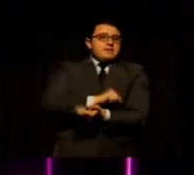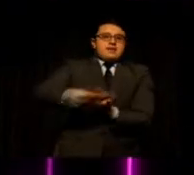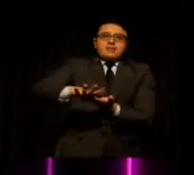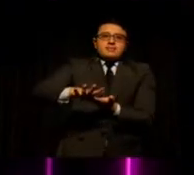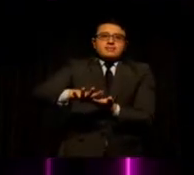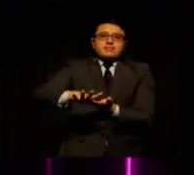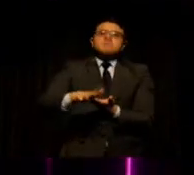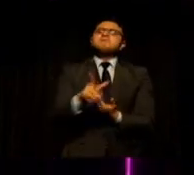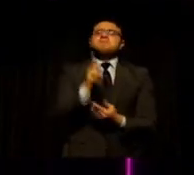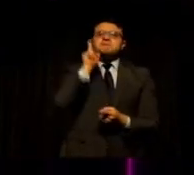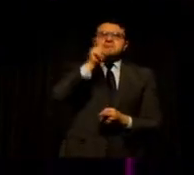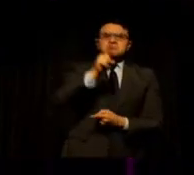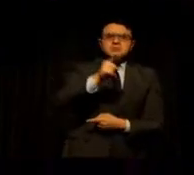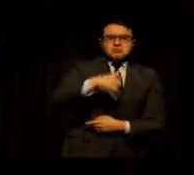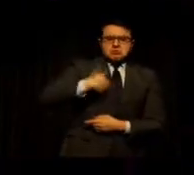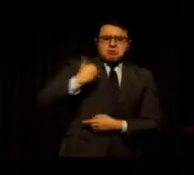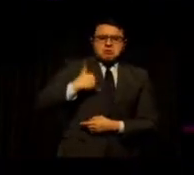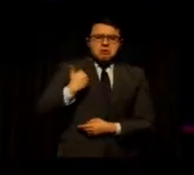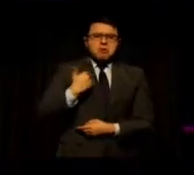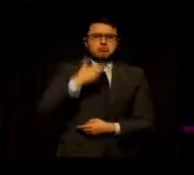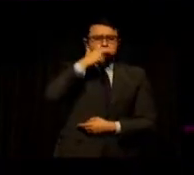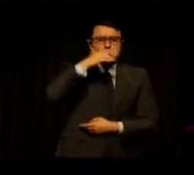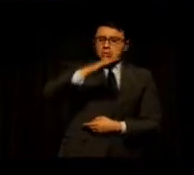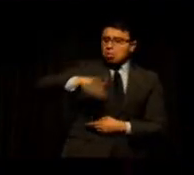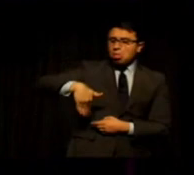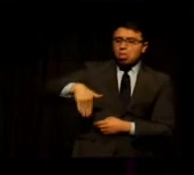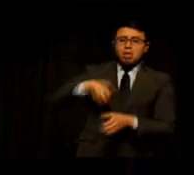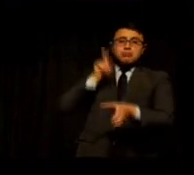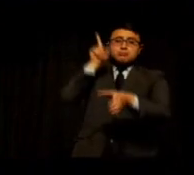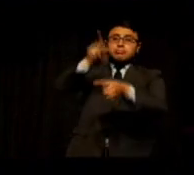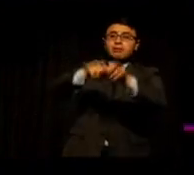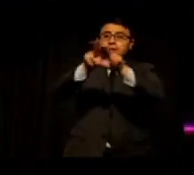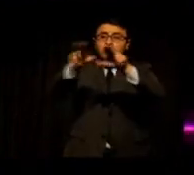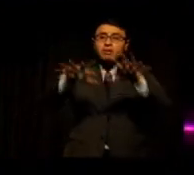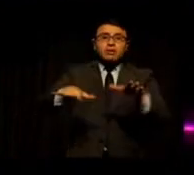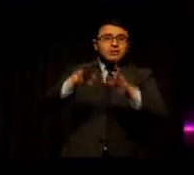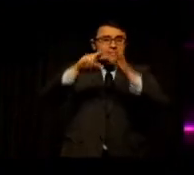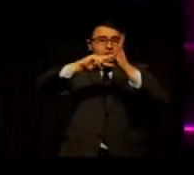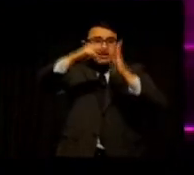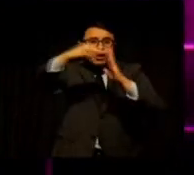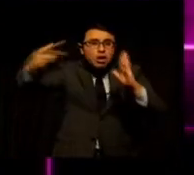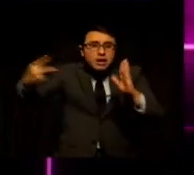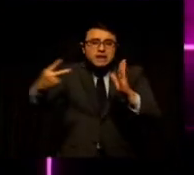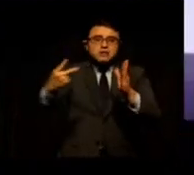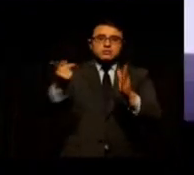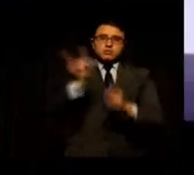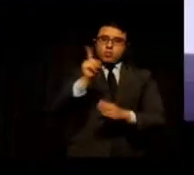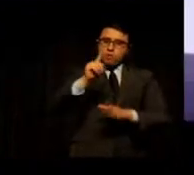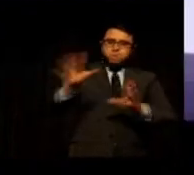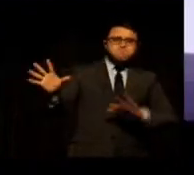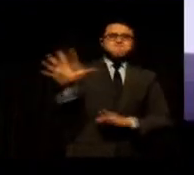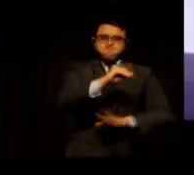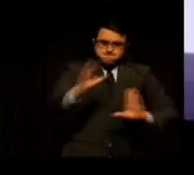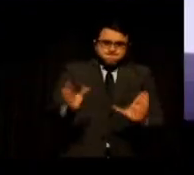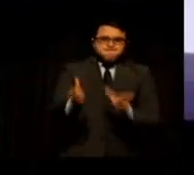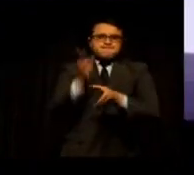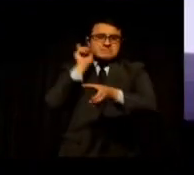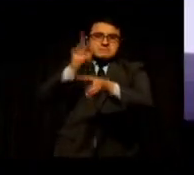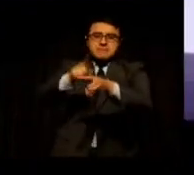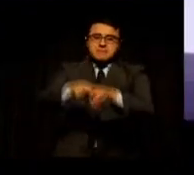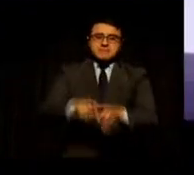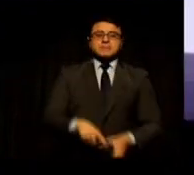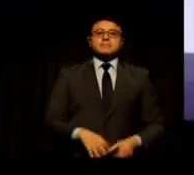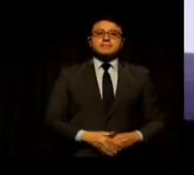ningún joven se quede atrás en el acceso a la tecnología eso está en marcha pero se une con una